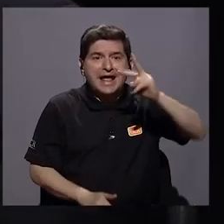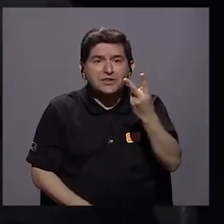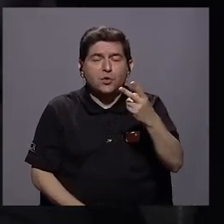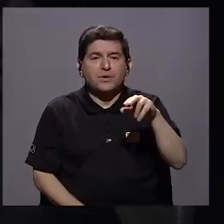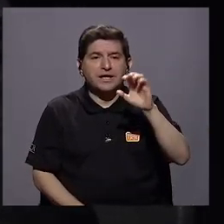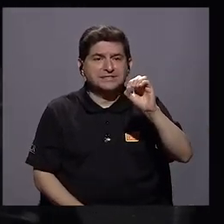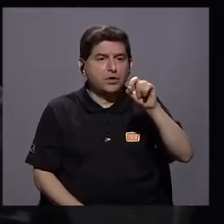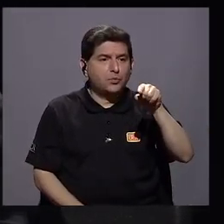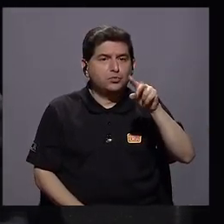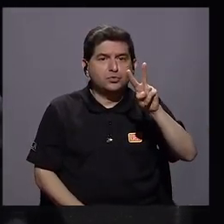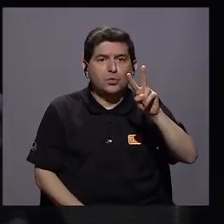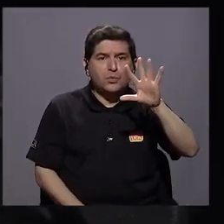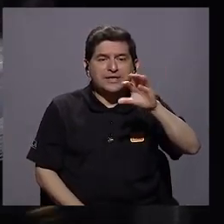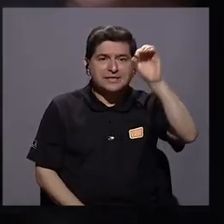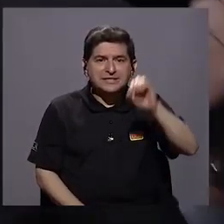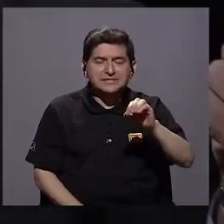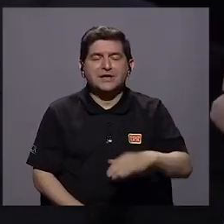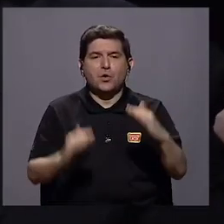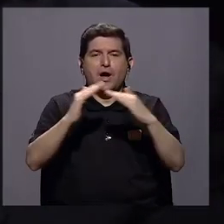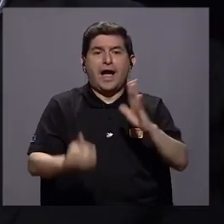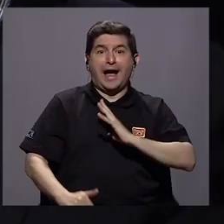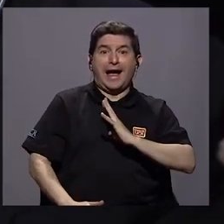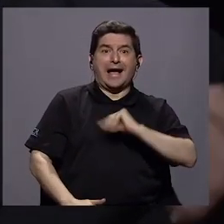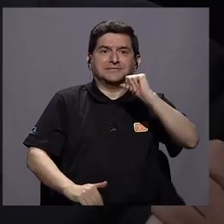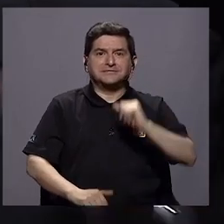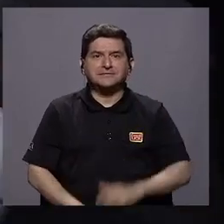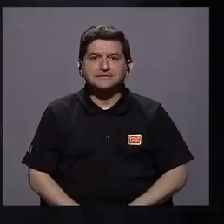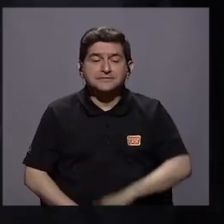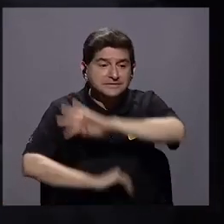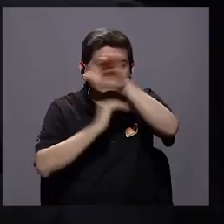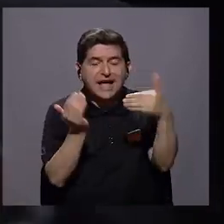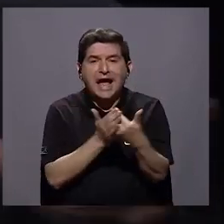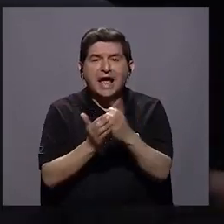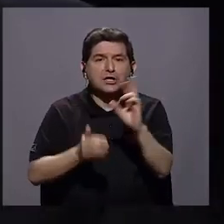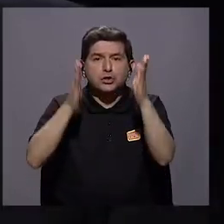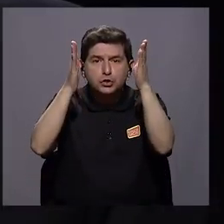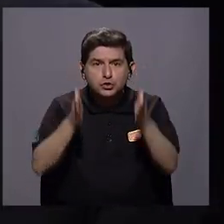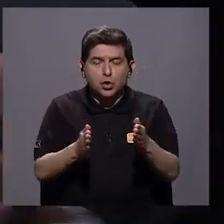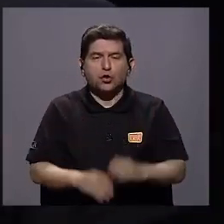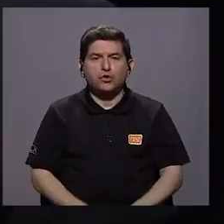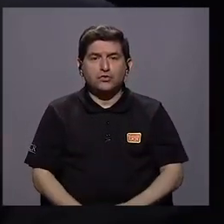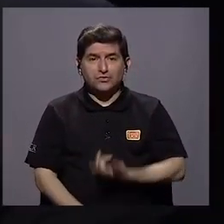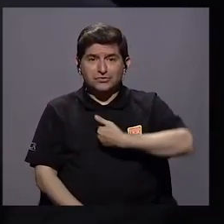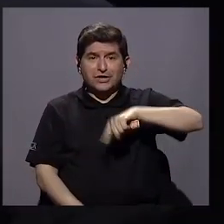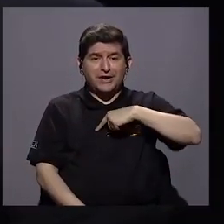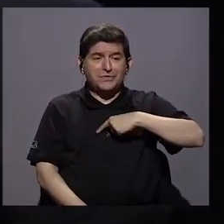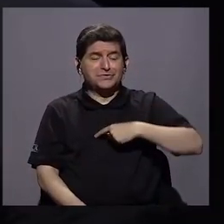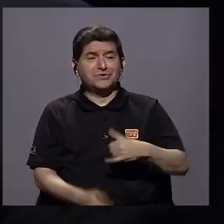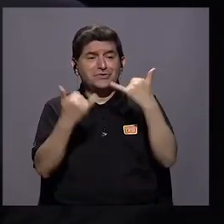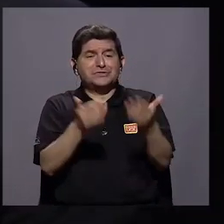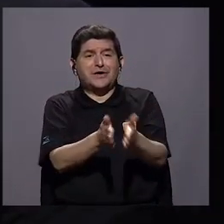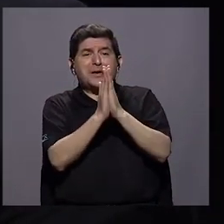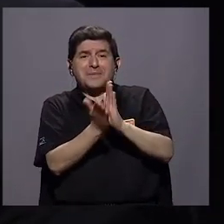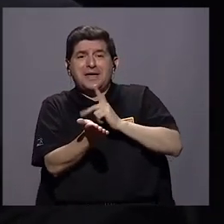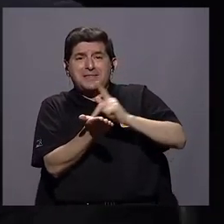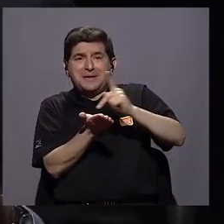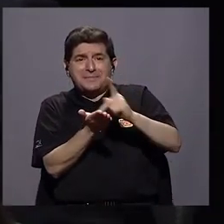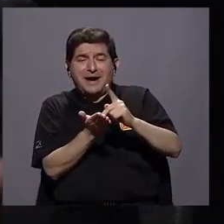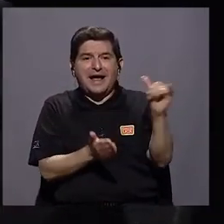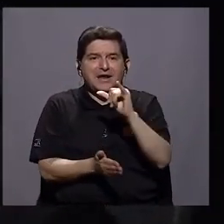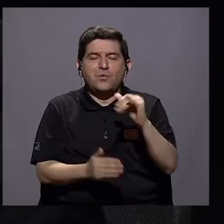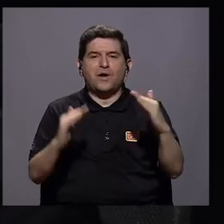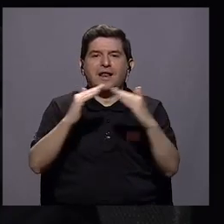del 0.25% del impuesto a las casas de lujo. O sea, a todos los costarricenses nos están cobrando impuesto de casas